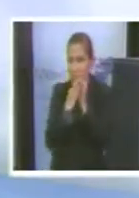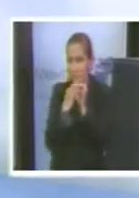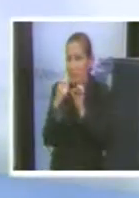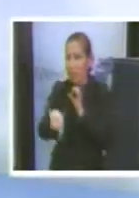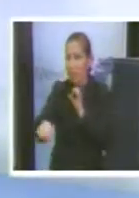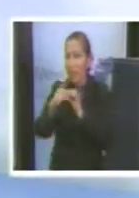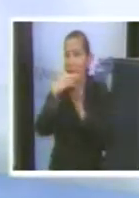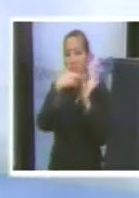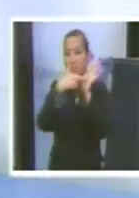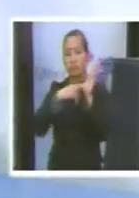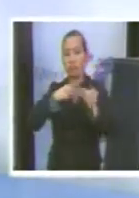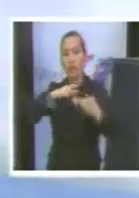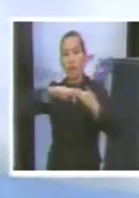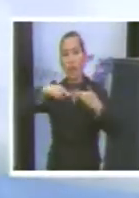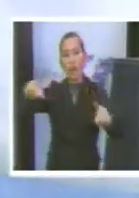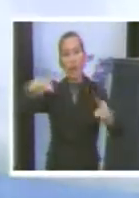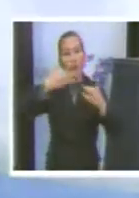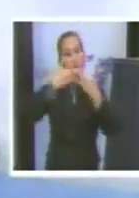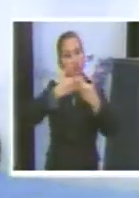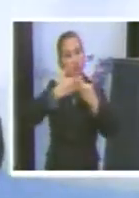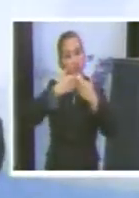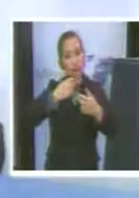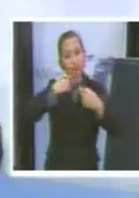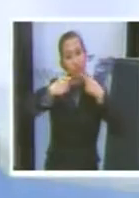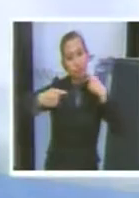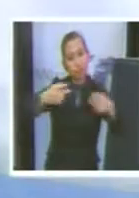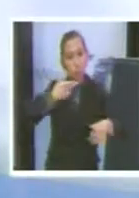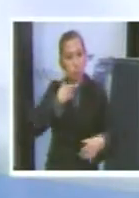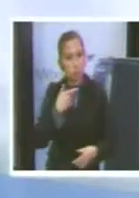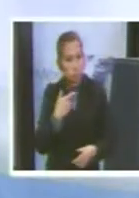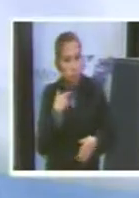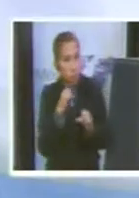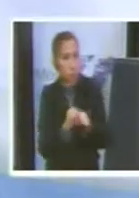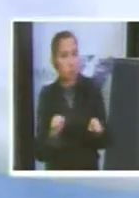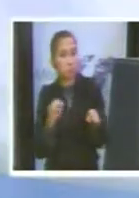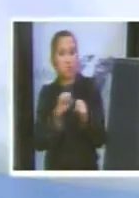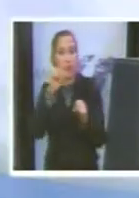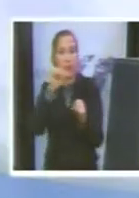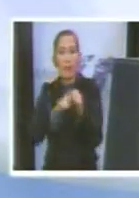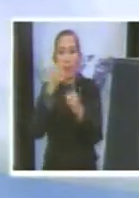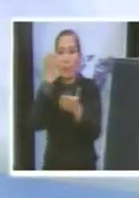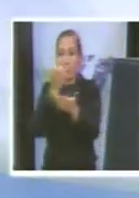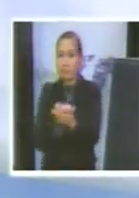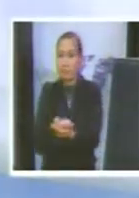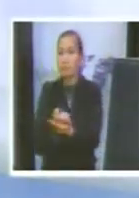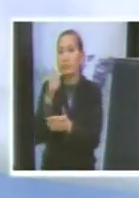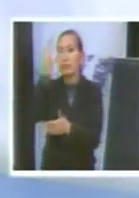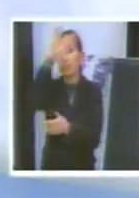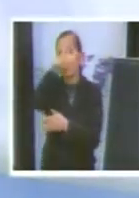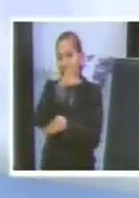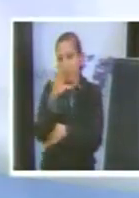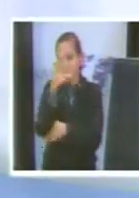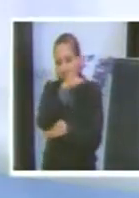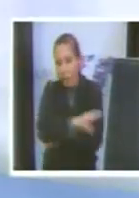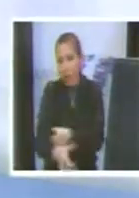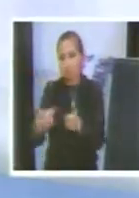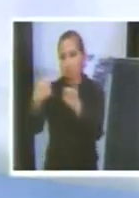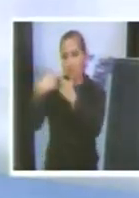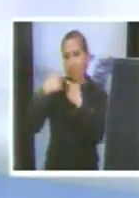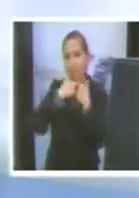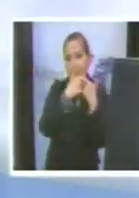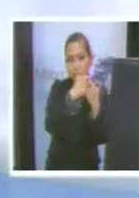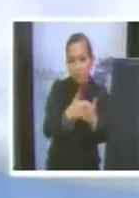que norma una relación muy rica y un diálogo político, social, económico, cultural, de